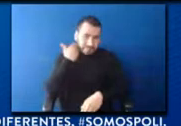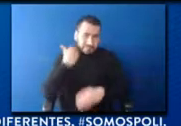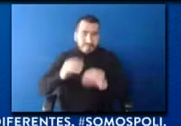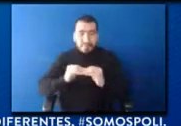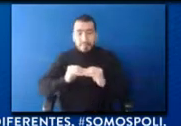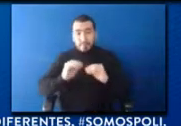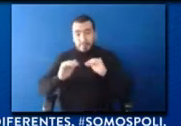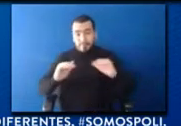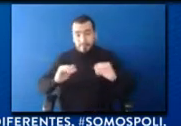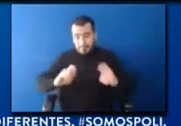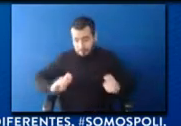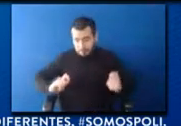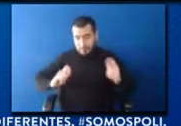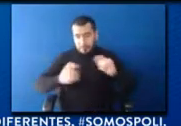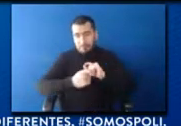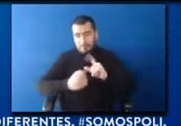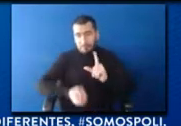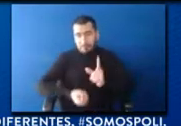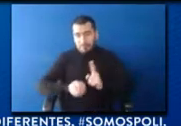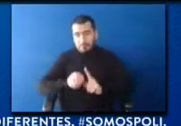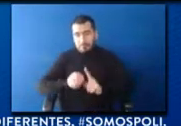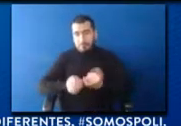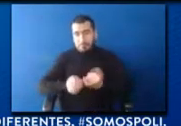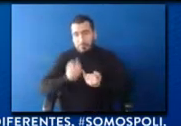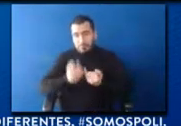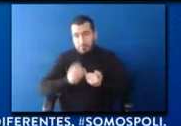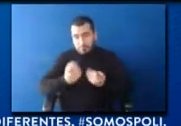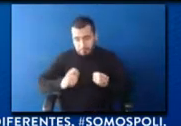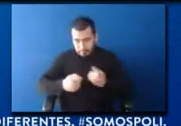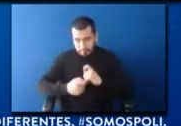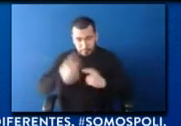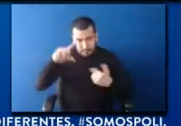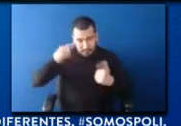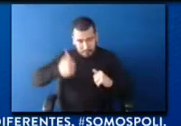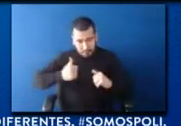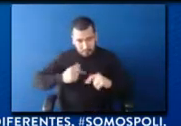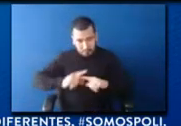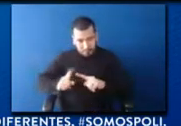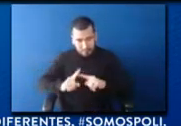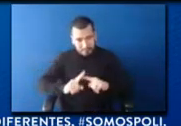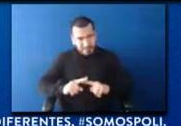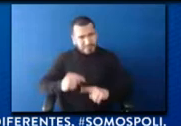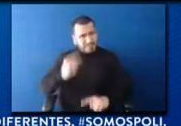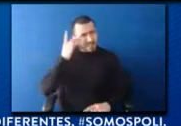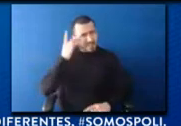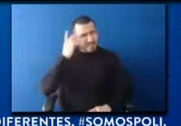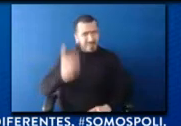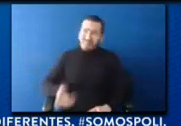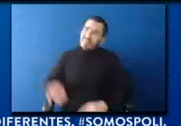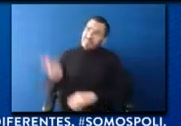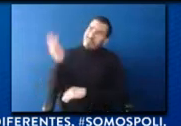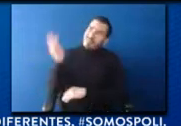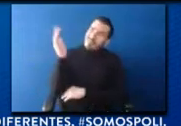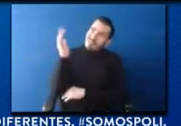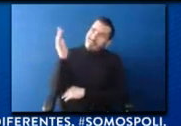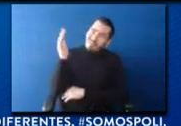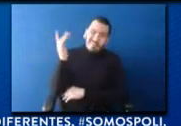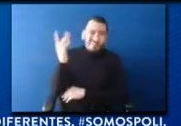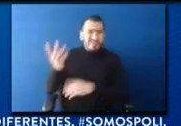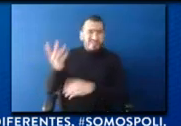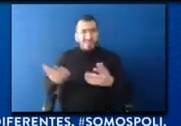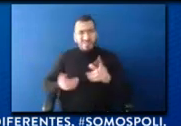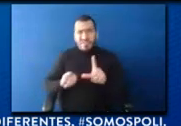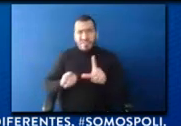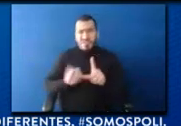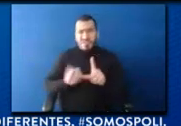que esta transformación de la industria tenga capacidad de entrar en nuevos riesgos. Bueno, toda esa logra, Jorge, entonces, ¿en dónde queda? Muéstranos los números, porque